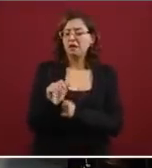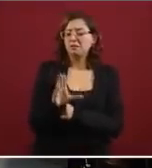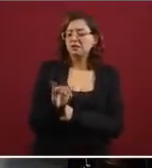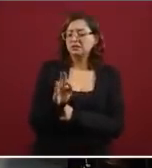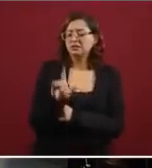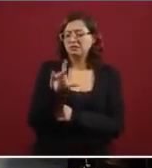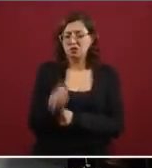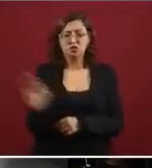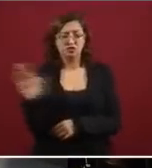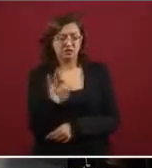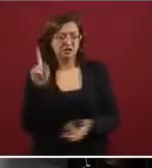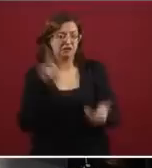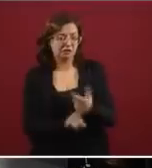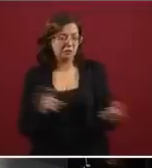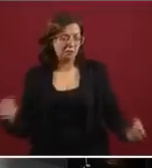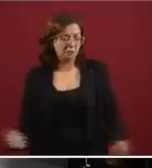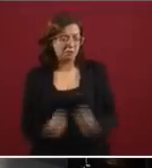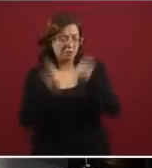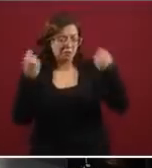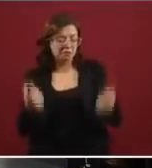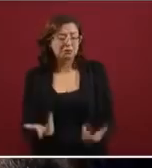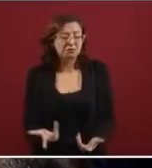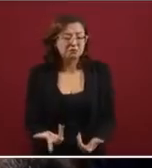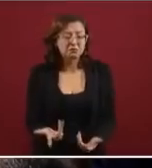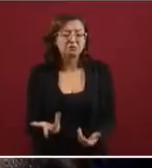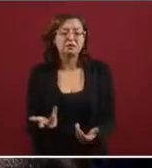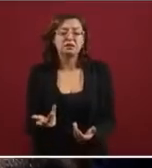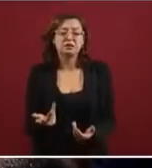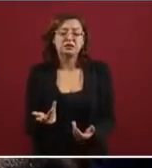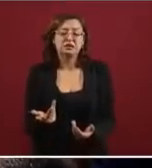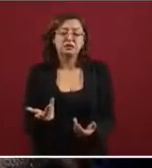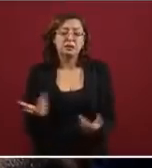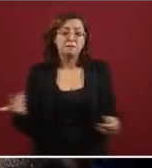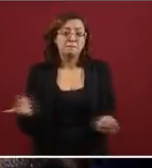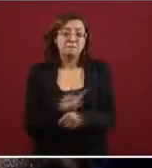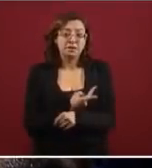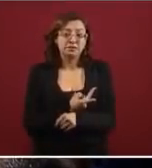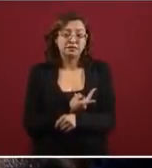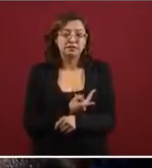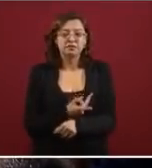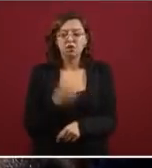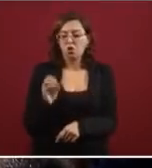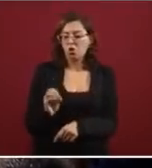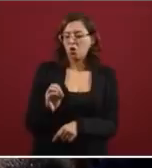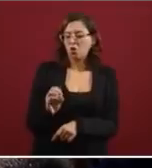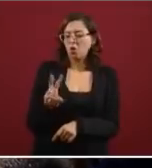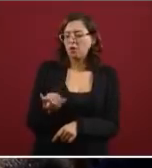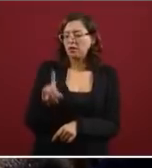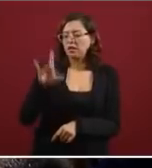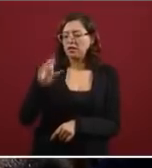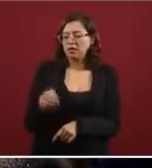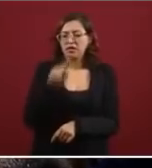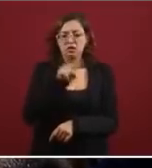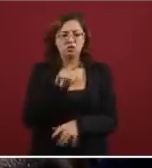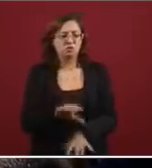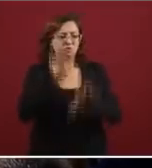este ataque. Quisiera preguntarle si el hecho de no detener formalmente a Ovidio no lo deja mal